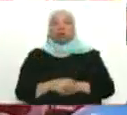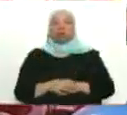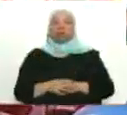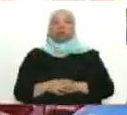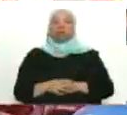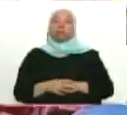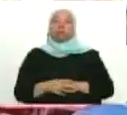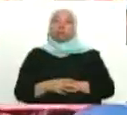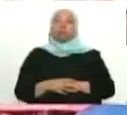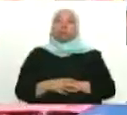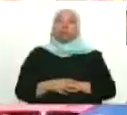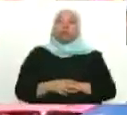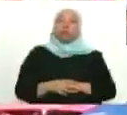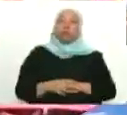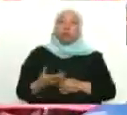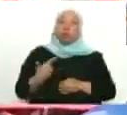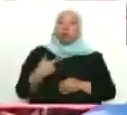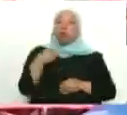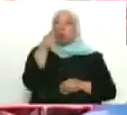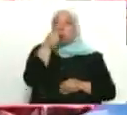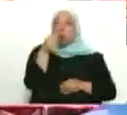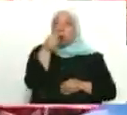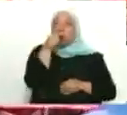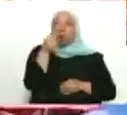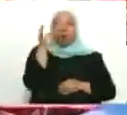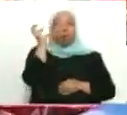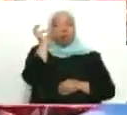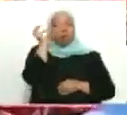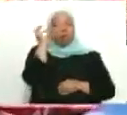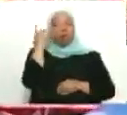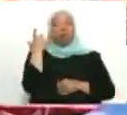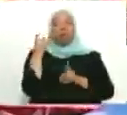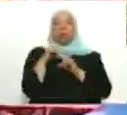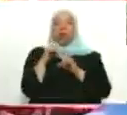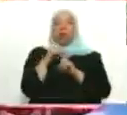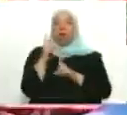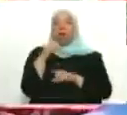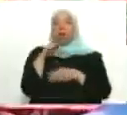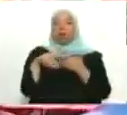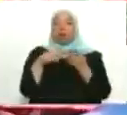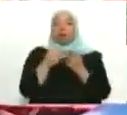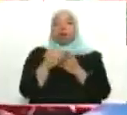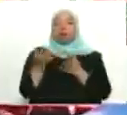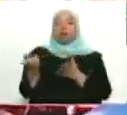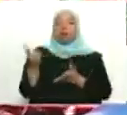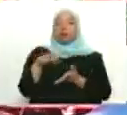di mi palabra. Yo soy un hombre, soy una mujer de palabra y aquí estoy de pie.